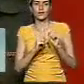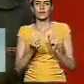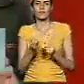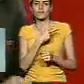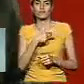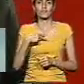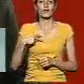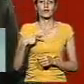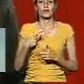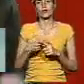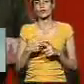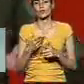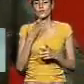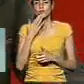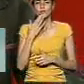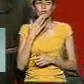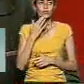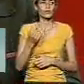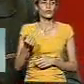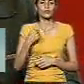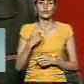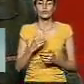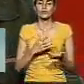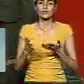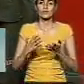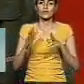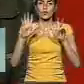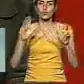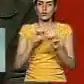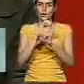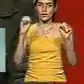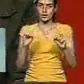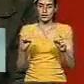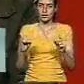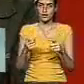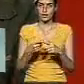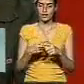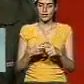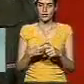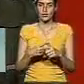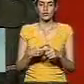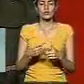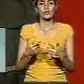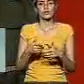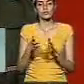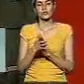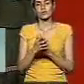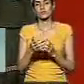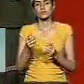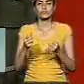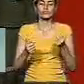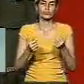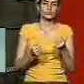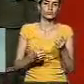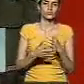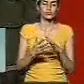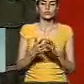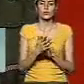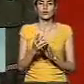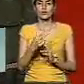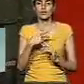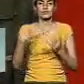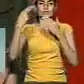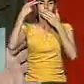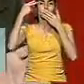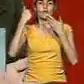y entonces pronto, cuando yo entrego el servicio a las 8 de la mañana, voy a irme sin arma. Entonces yo voy a enfrentar traficantes, delincuentes,